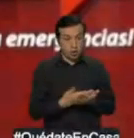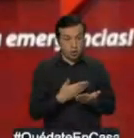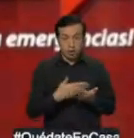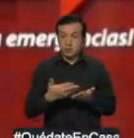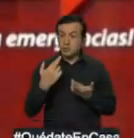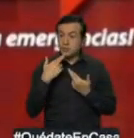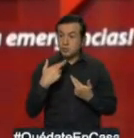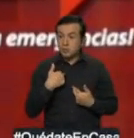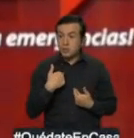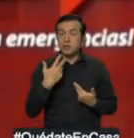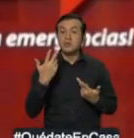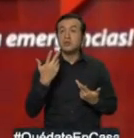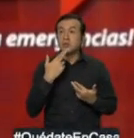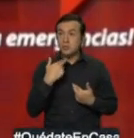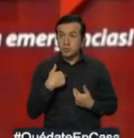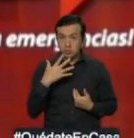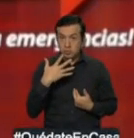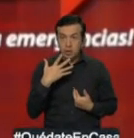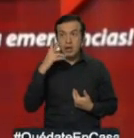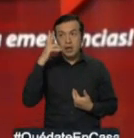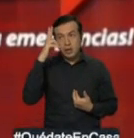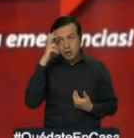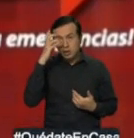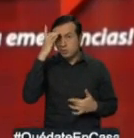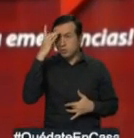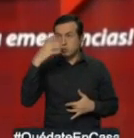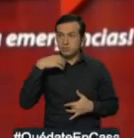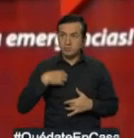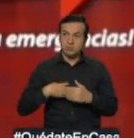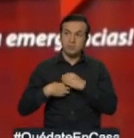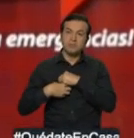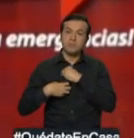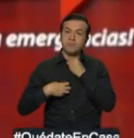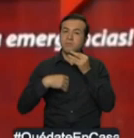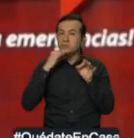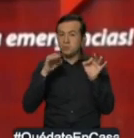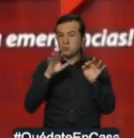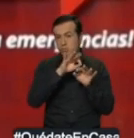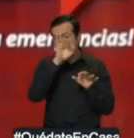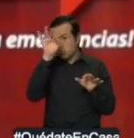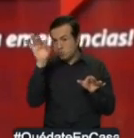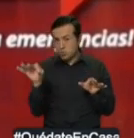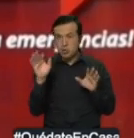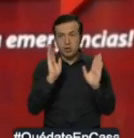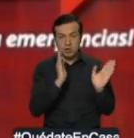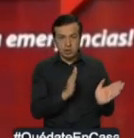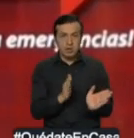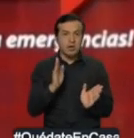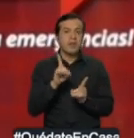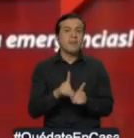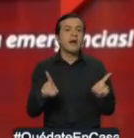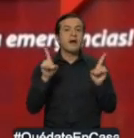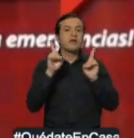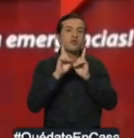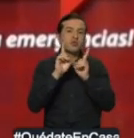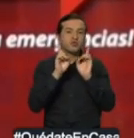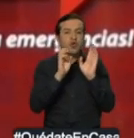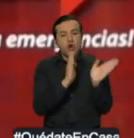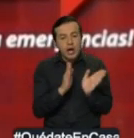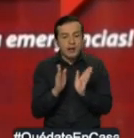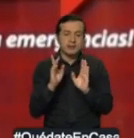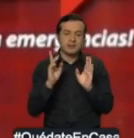la prueba es negativo pasan a sospecha kobe entonces hay algunos datos se reclasifican según la